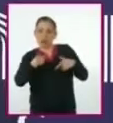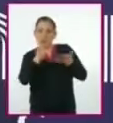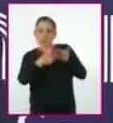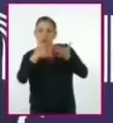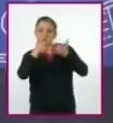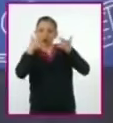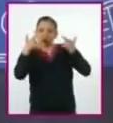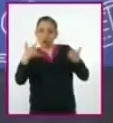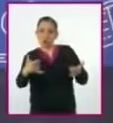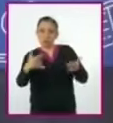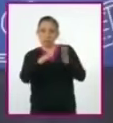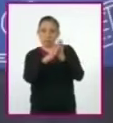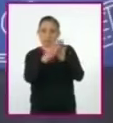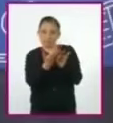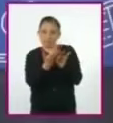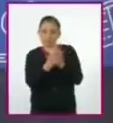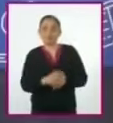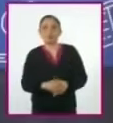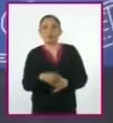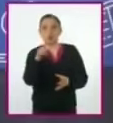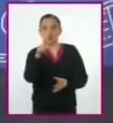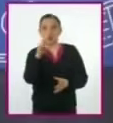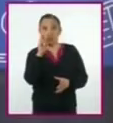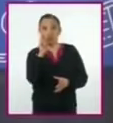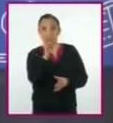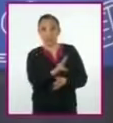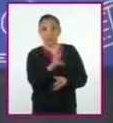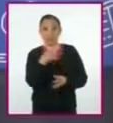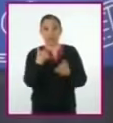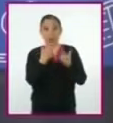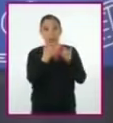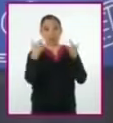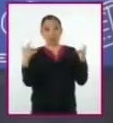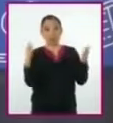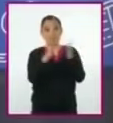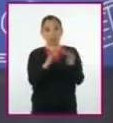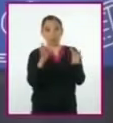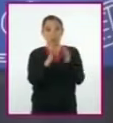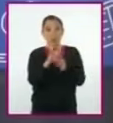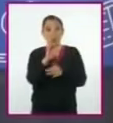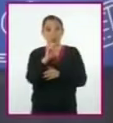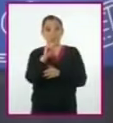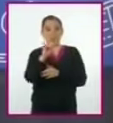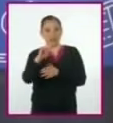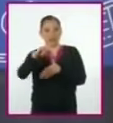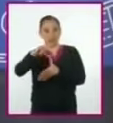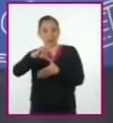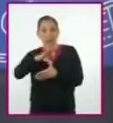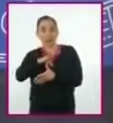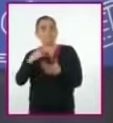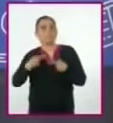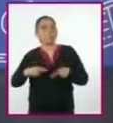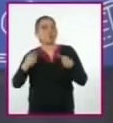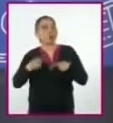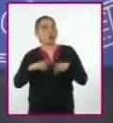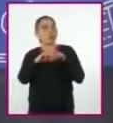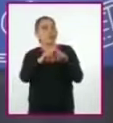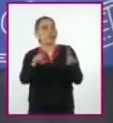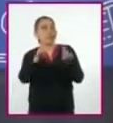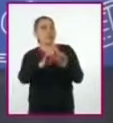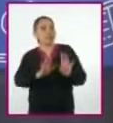literarios. Como te das cuenta, en los cuentos latinoamericanos se presentan personajes con